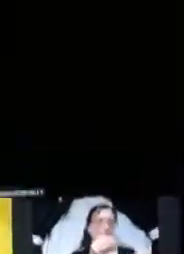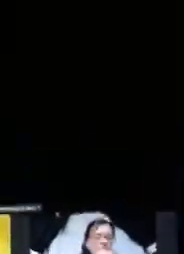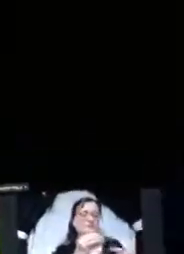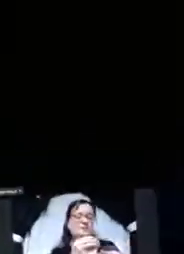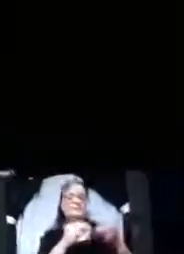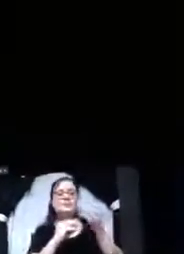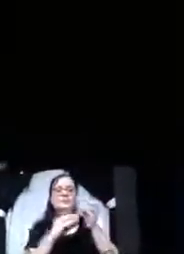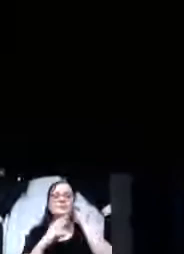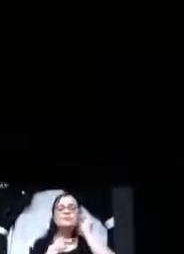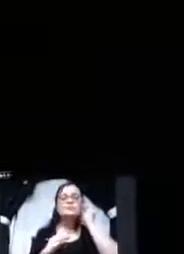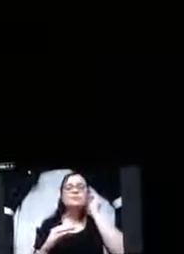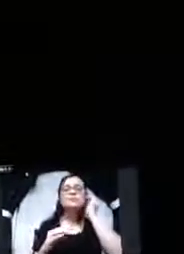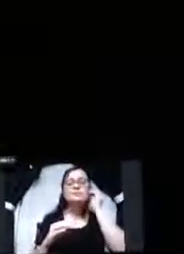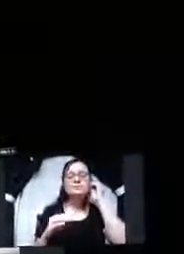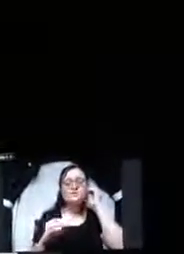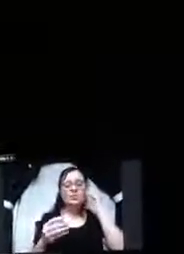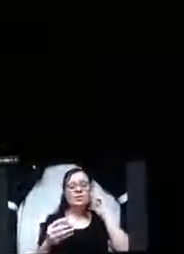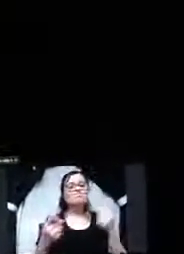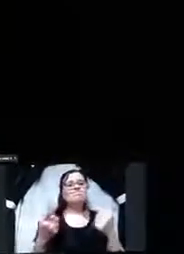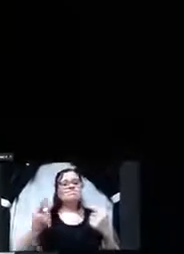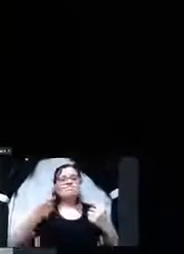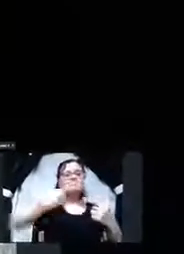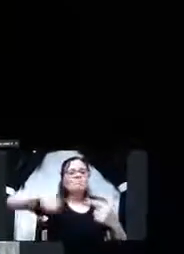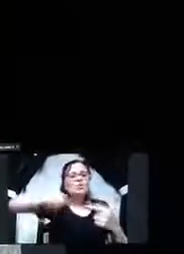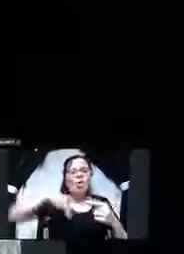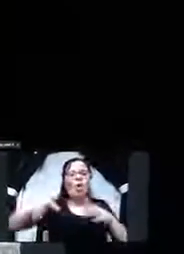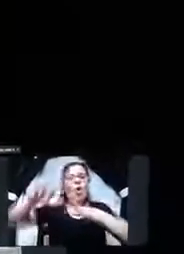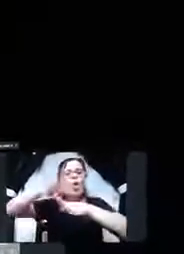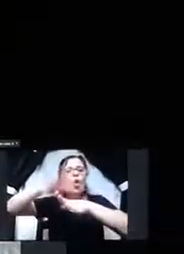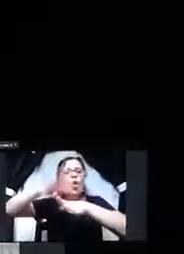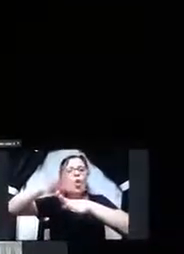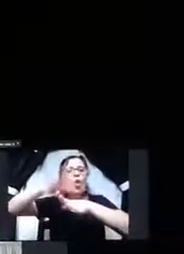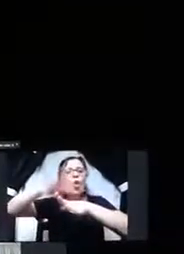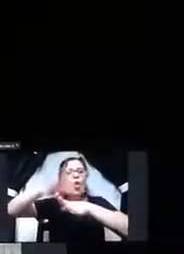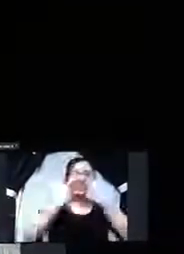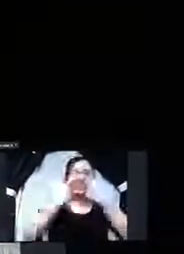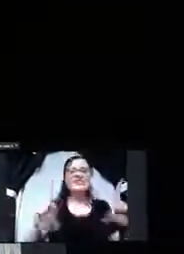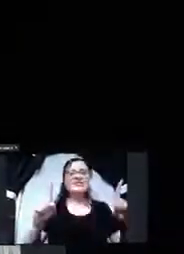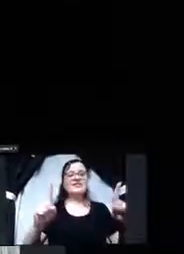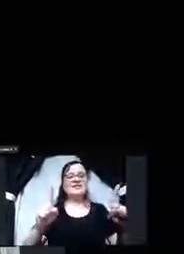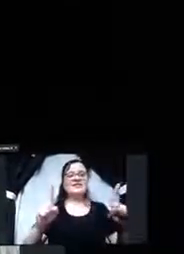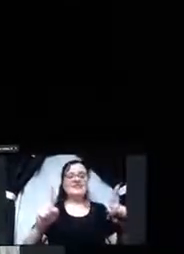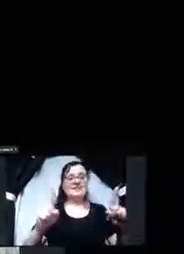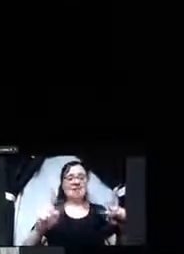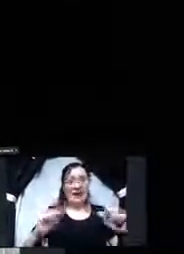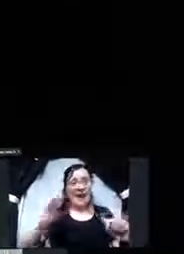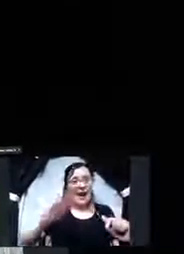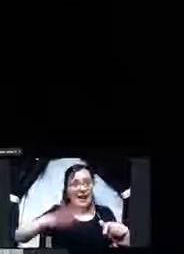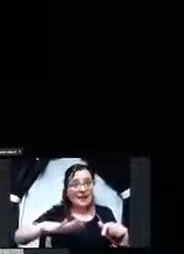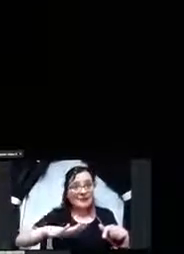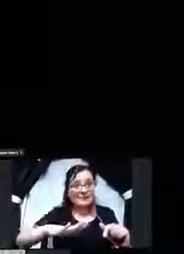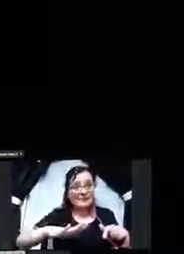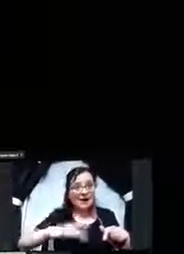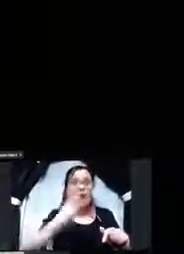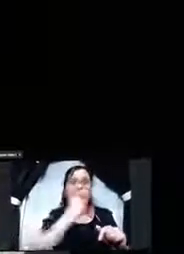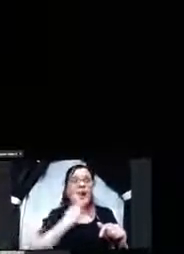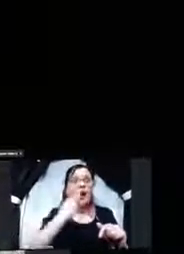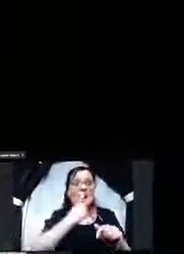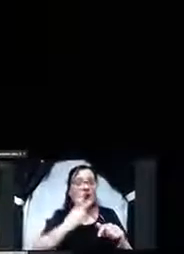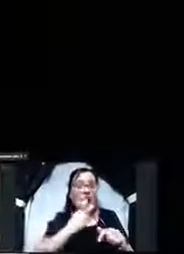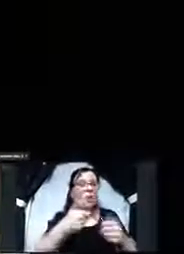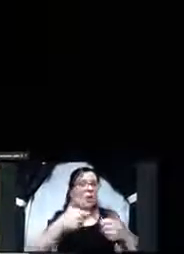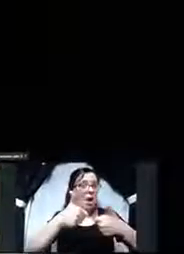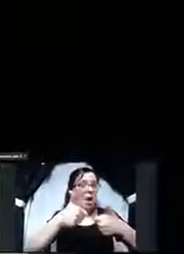ya hizo todo el recorrido de la oralización y maneje y domine la lengua oral, cosa que me parece perfecto